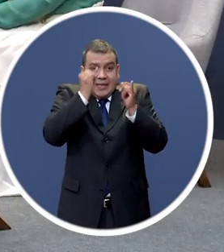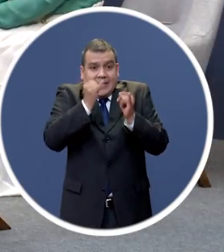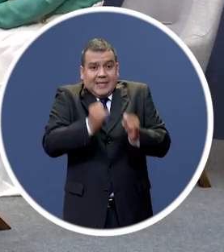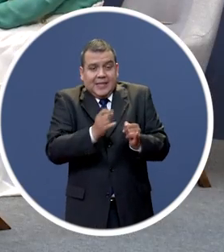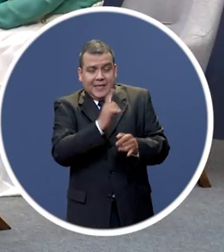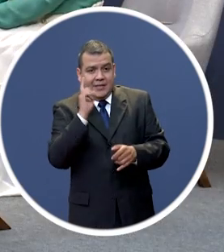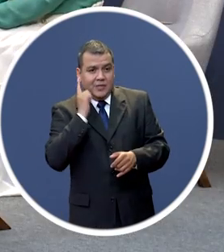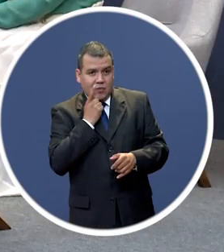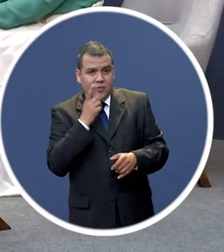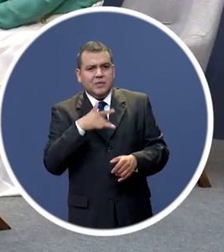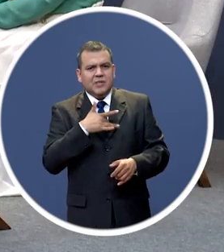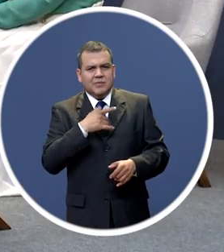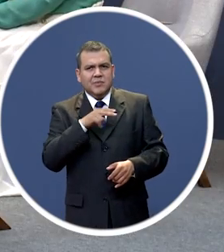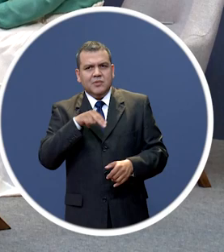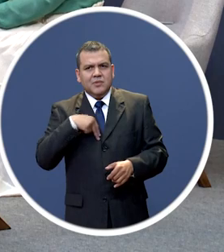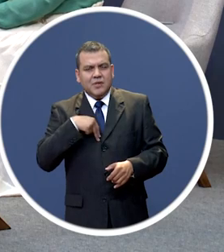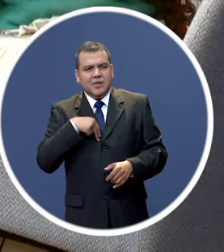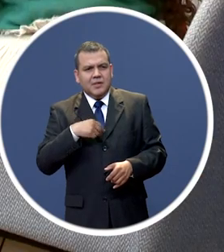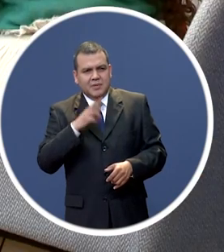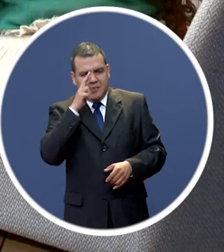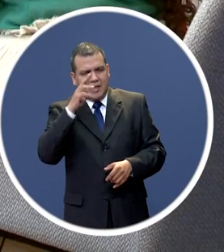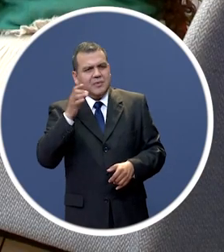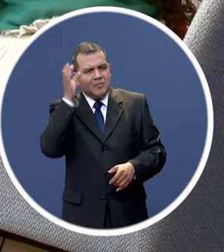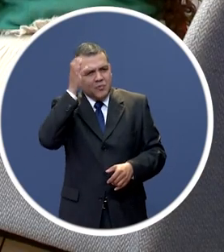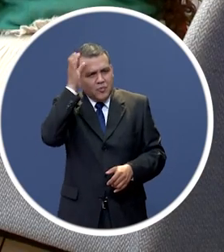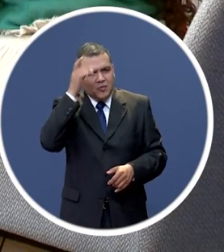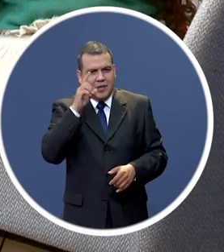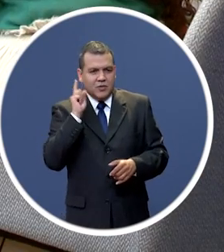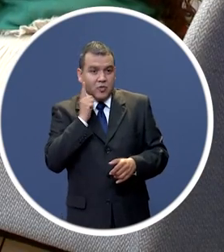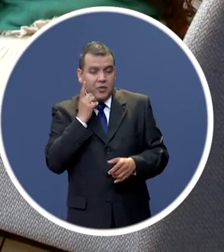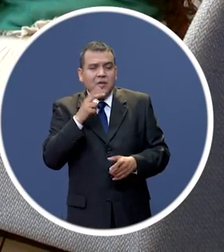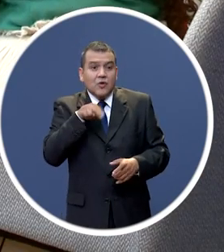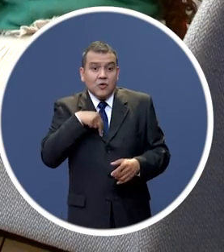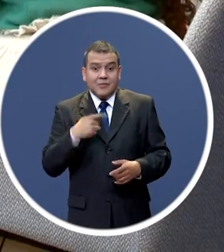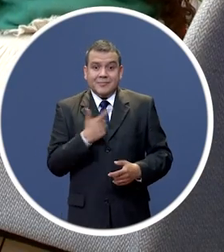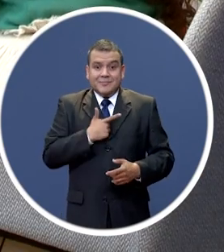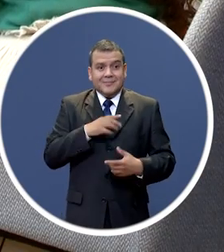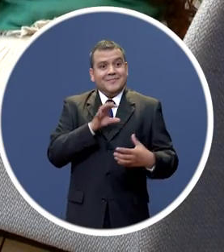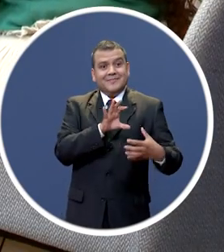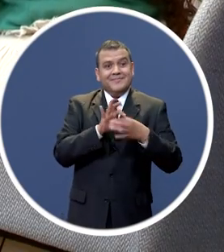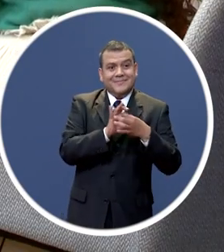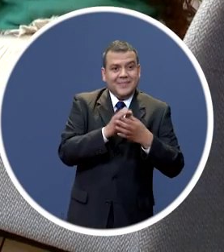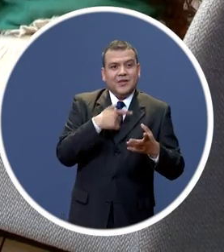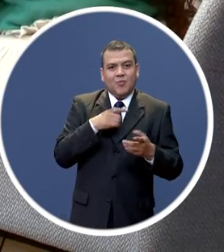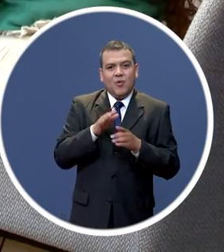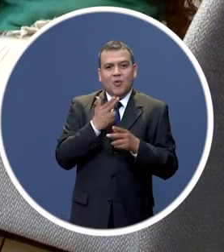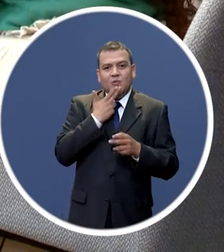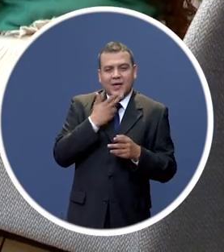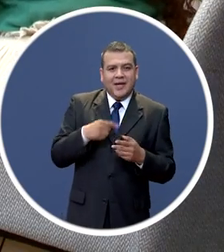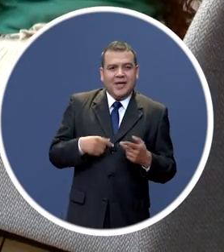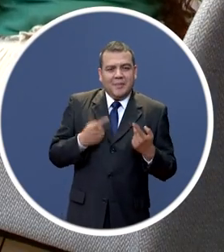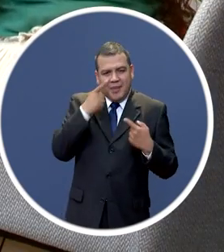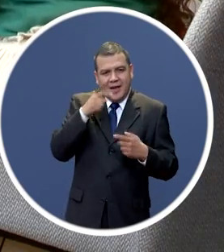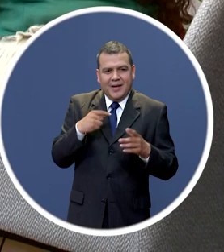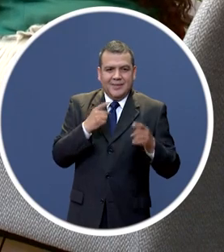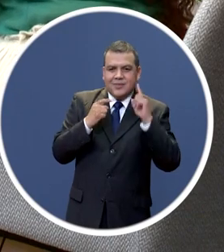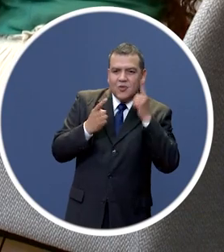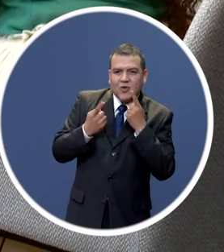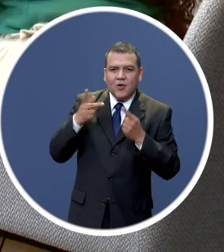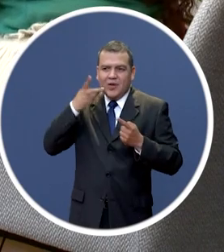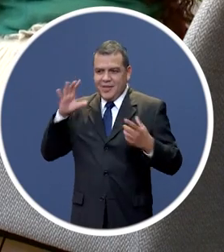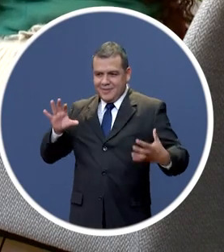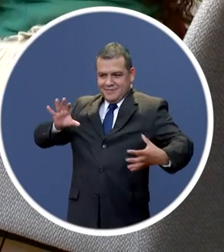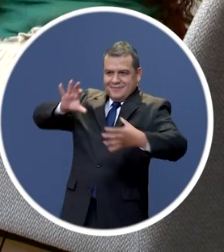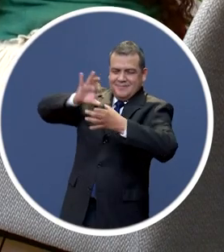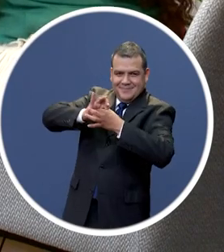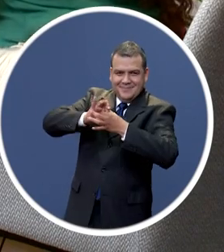sentimos también privilegiados de ser gente que interactúa y que sirve un poquito como el enlace entre dos comunidades, la de los oyentes y la